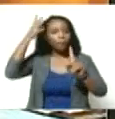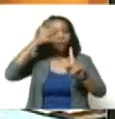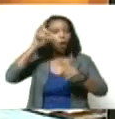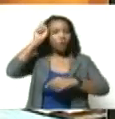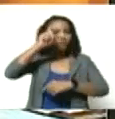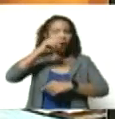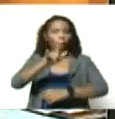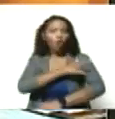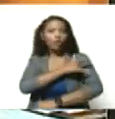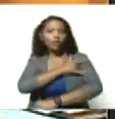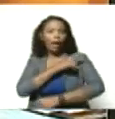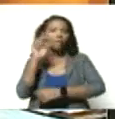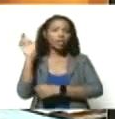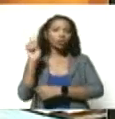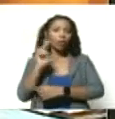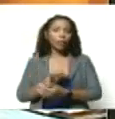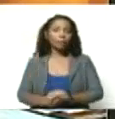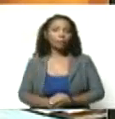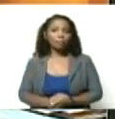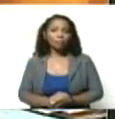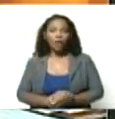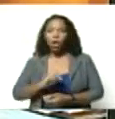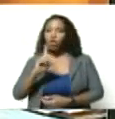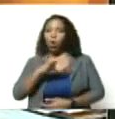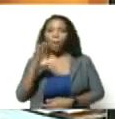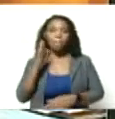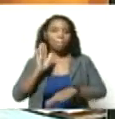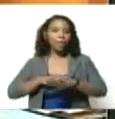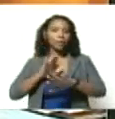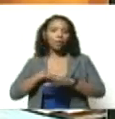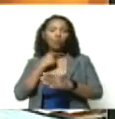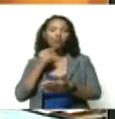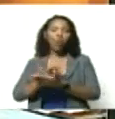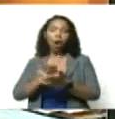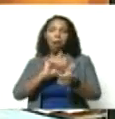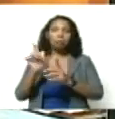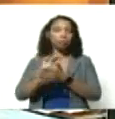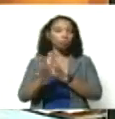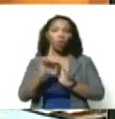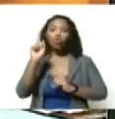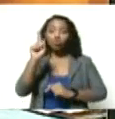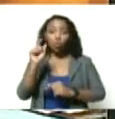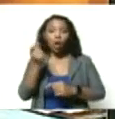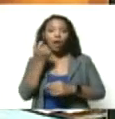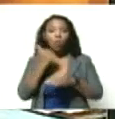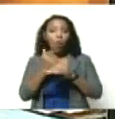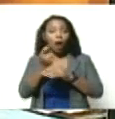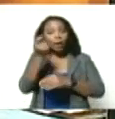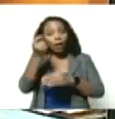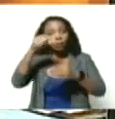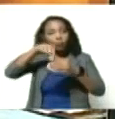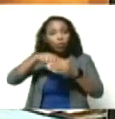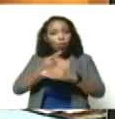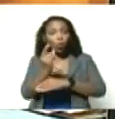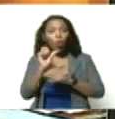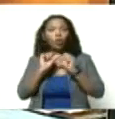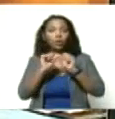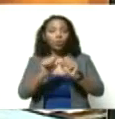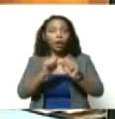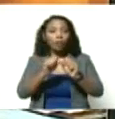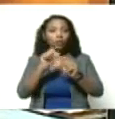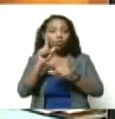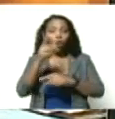las universidades de Venezuela. No pasaste en vano. Eres grano de trigo y seguirás dando